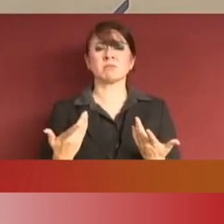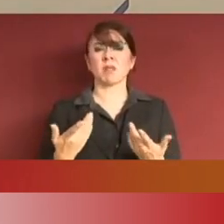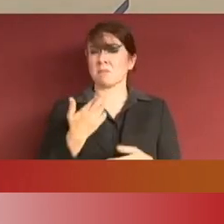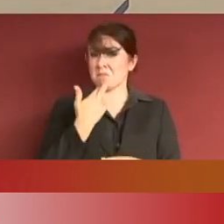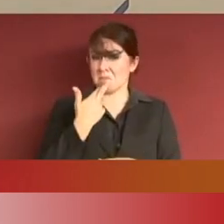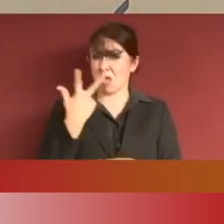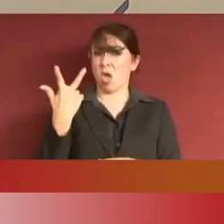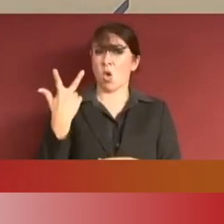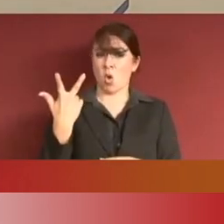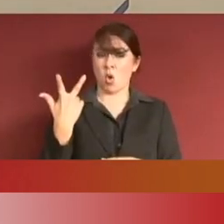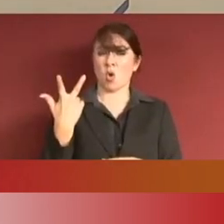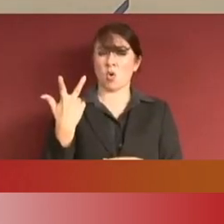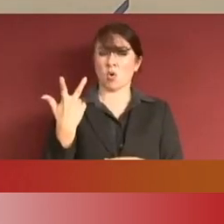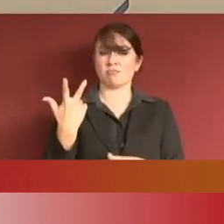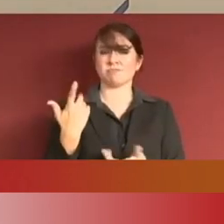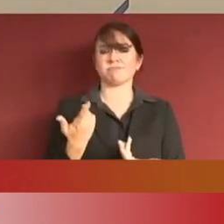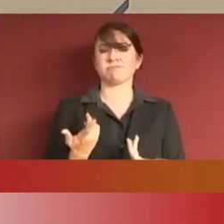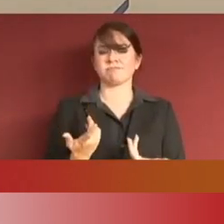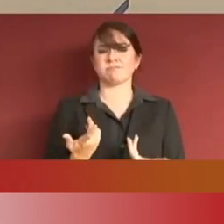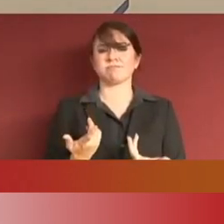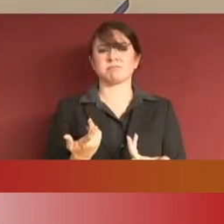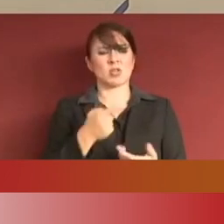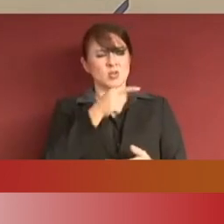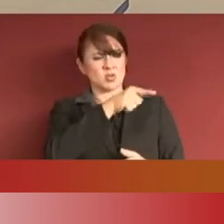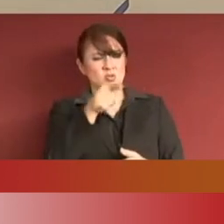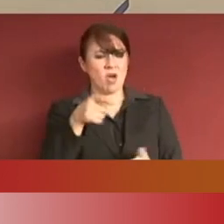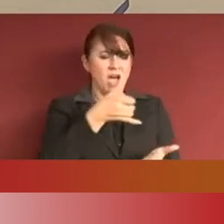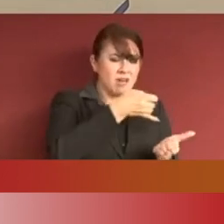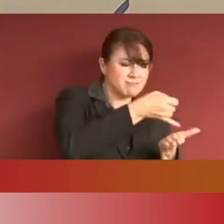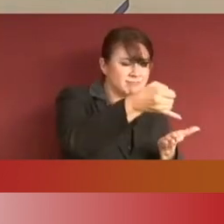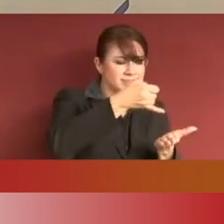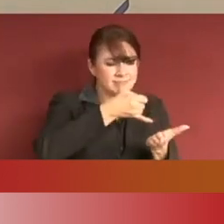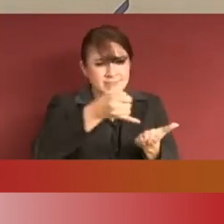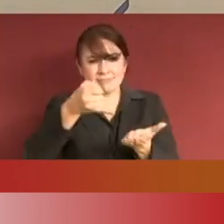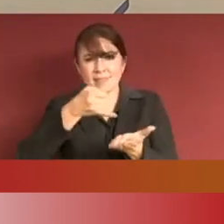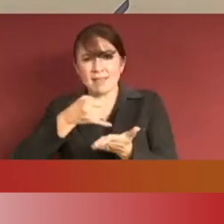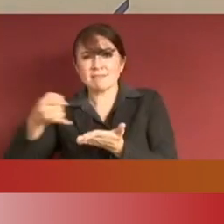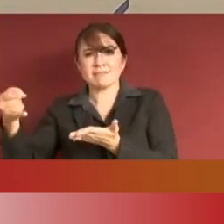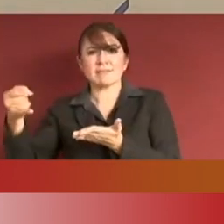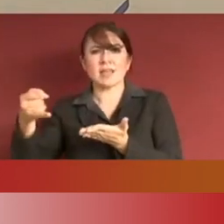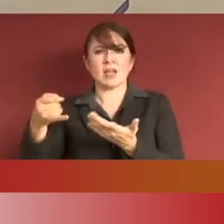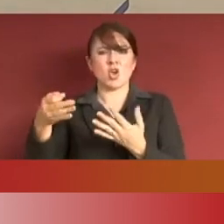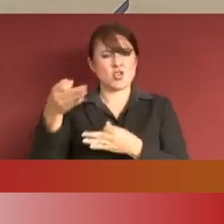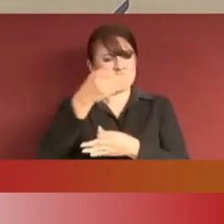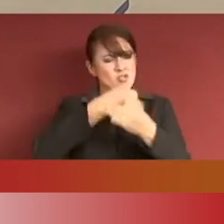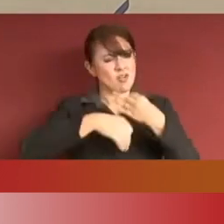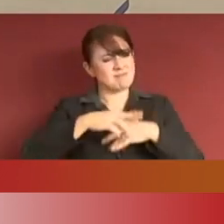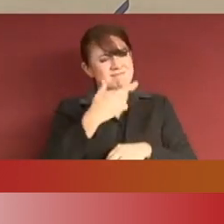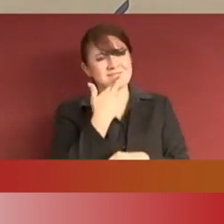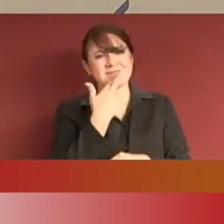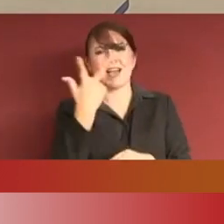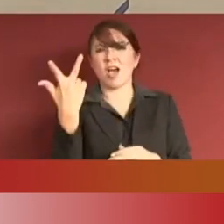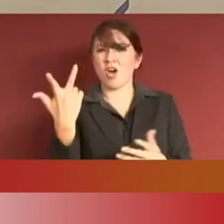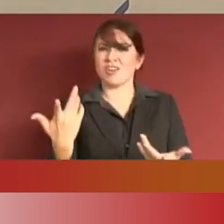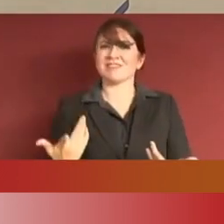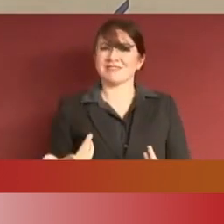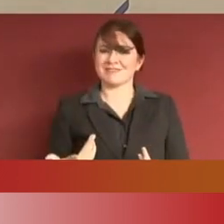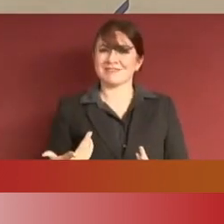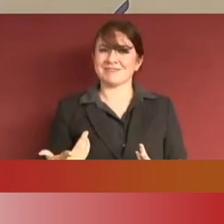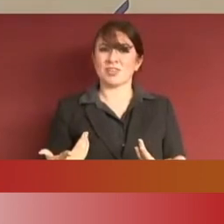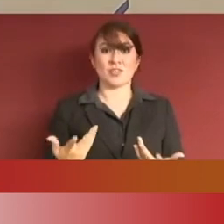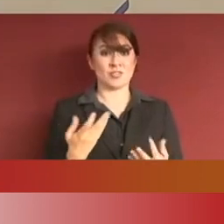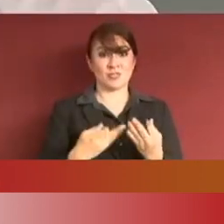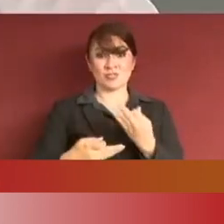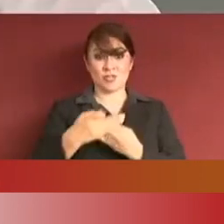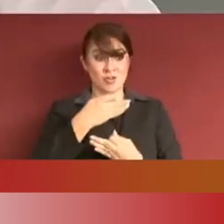mejorar la producción agrícola, pecuaria, en beneficio de ejidatarios,